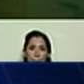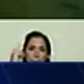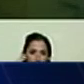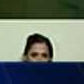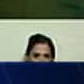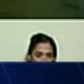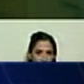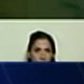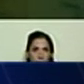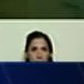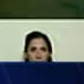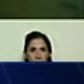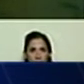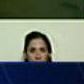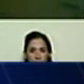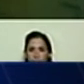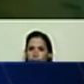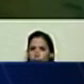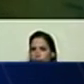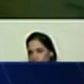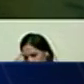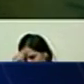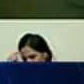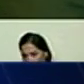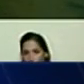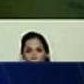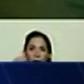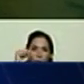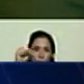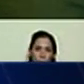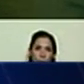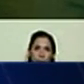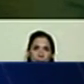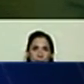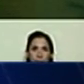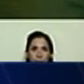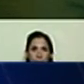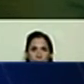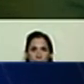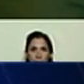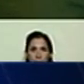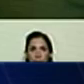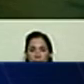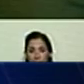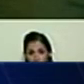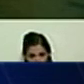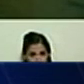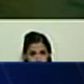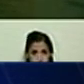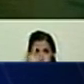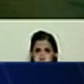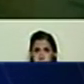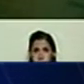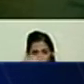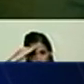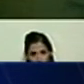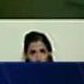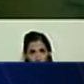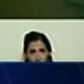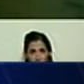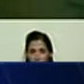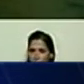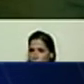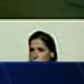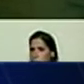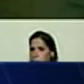bolivariano presidido por el presidente Nicolás Maduro Moros, comandante en jefe de la Fuerza Armada, ni lo van a conseguir con los hombres de uniforme de la Fuerza